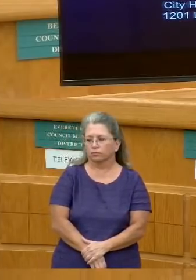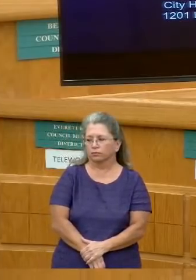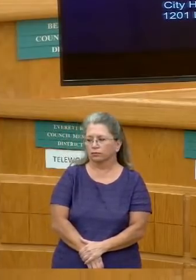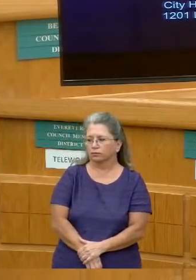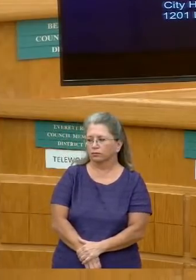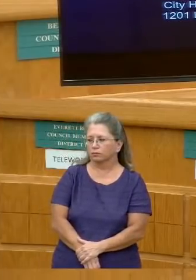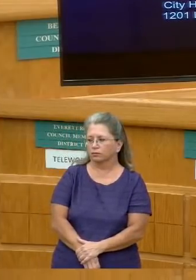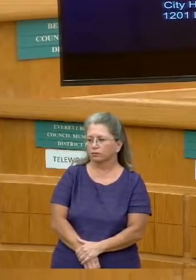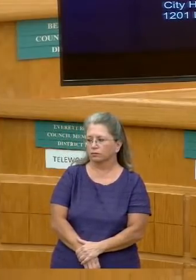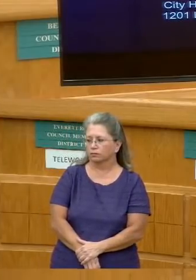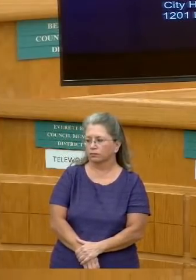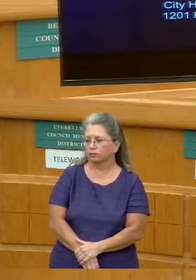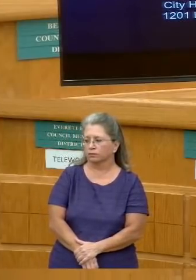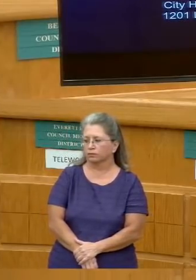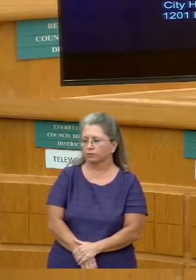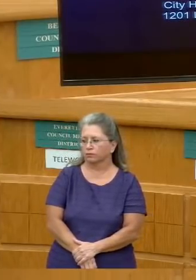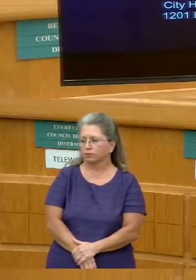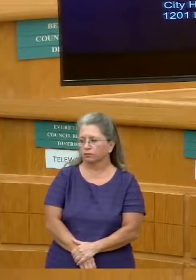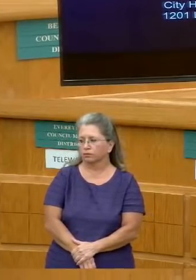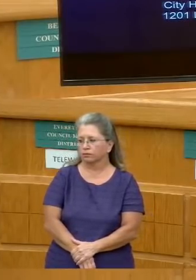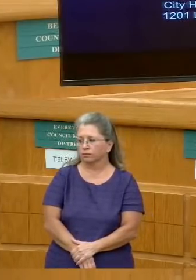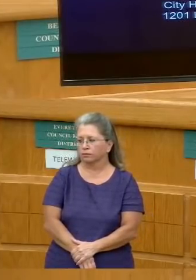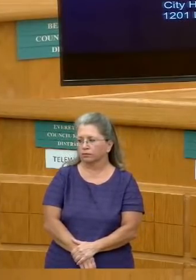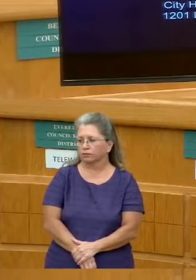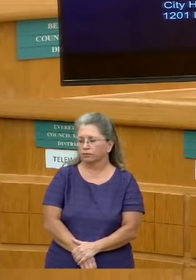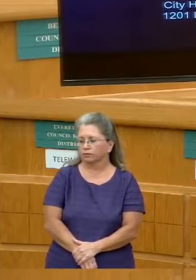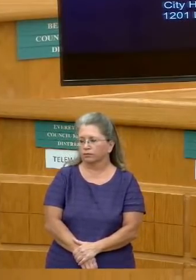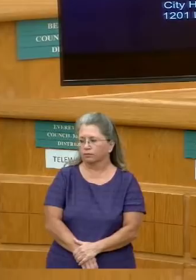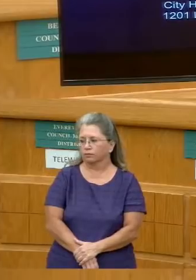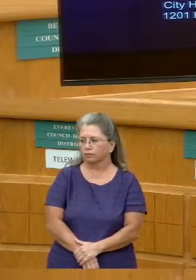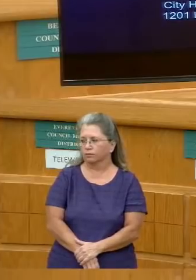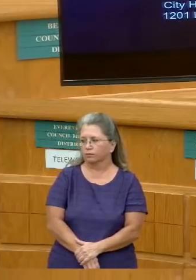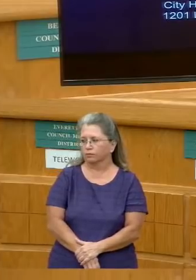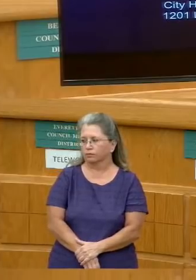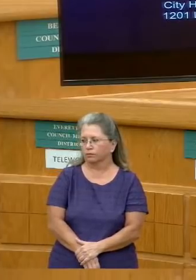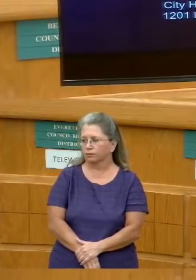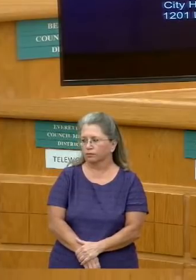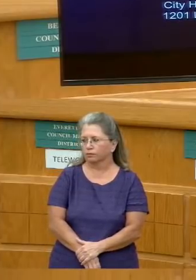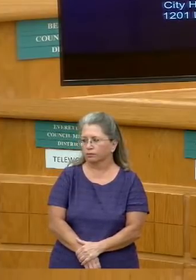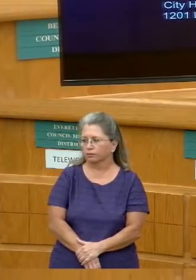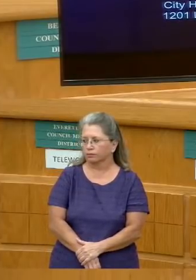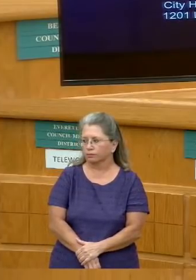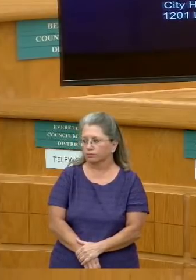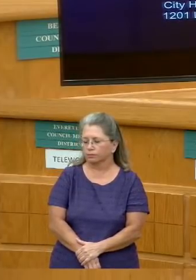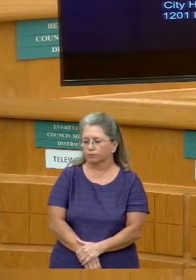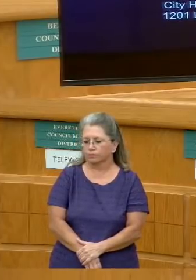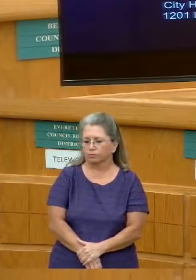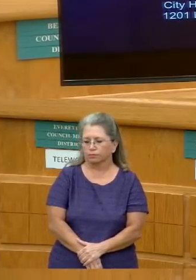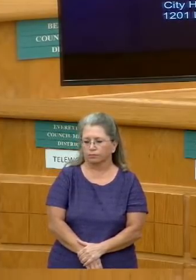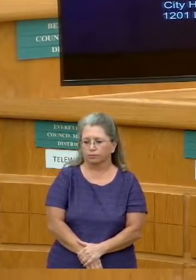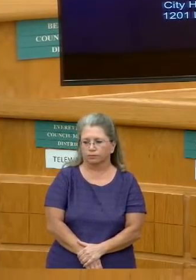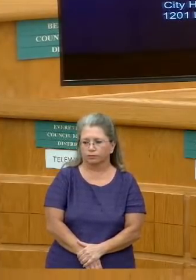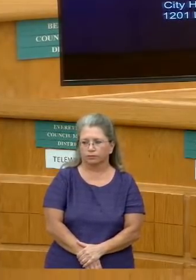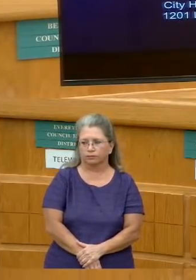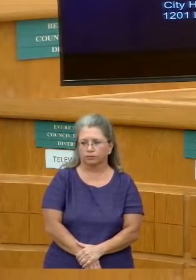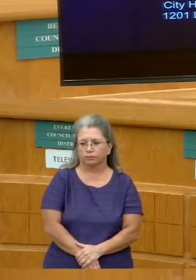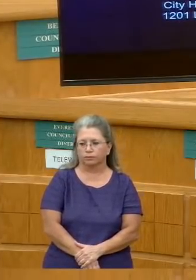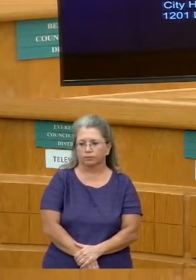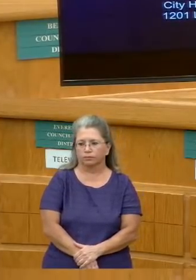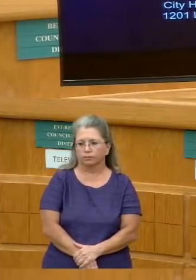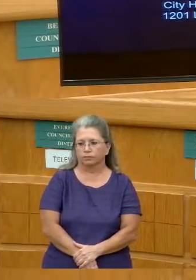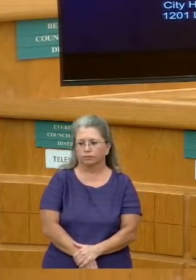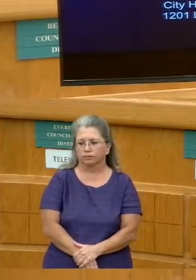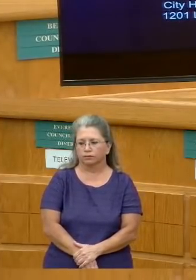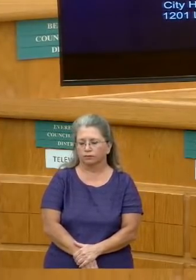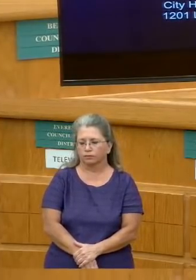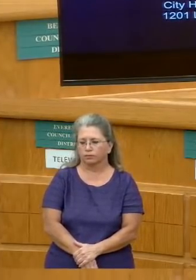calle Horn. Estamos planeando utilizar el centro Greenwood para ese efecto y serían los días martes, miércoles y jueves. Una vez concretado,